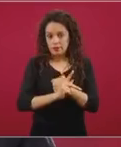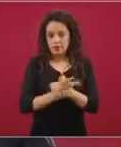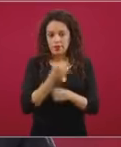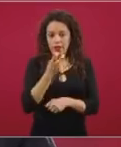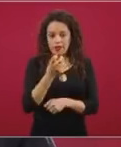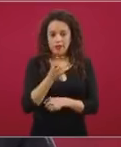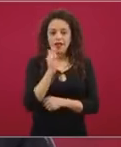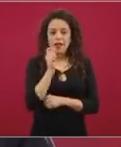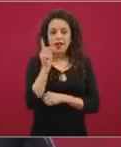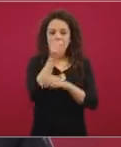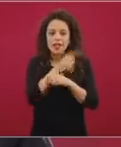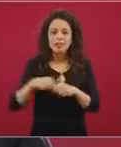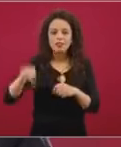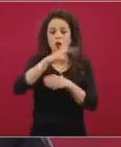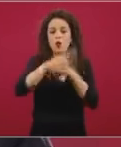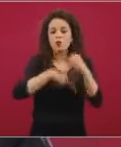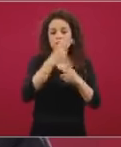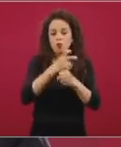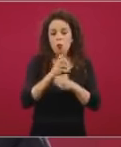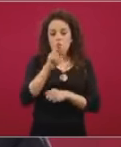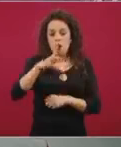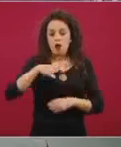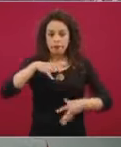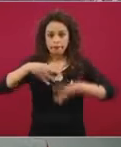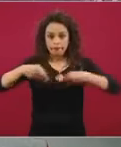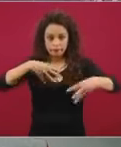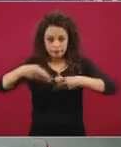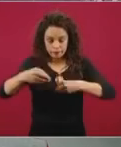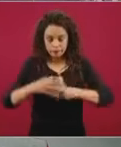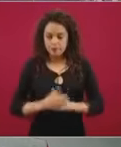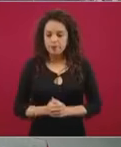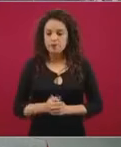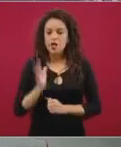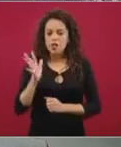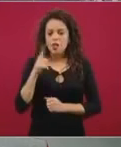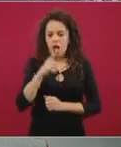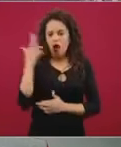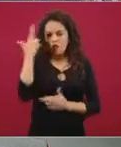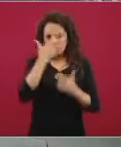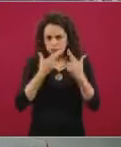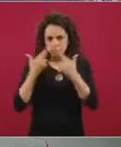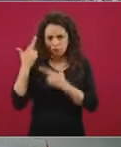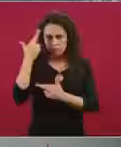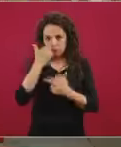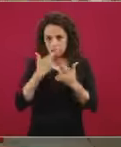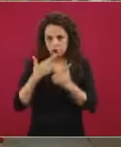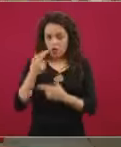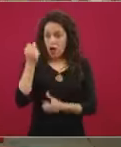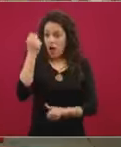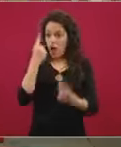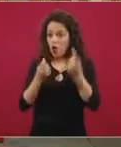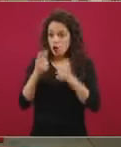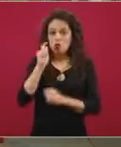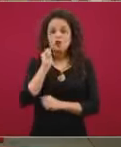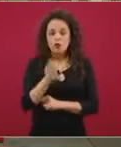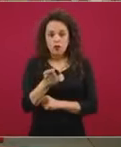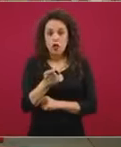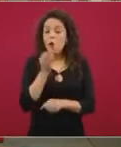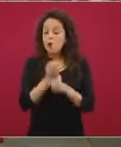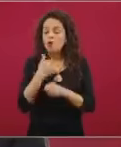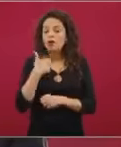Y hay varias razones que están siendo analizadas, algunas tienen que ver, y aquí lo quiero destacar para México, con una